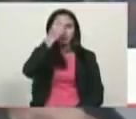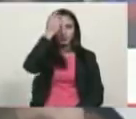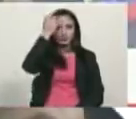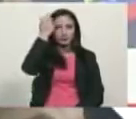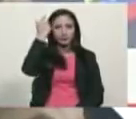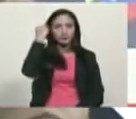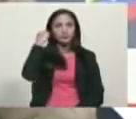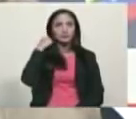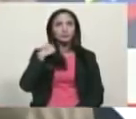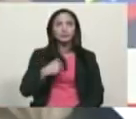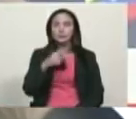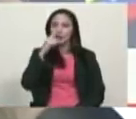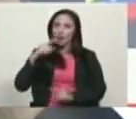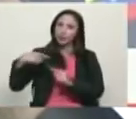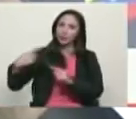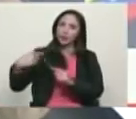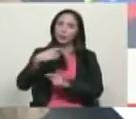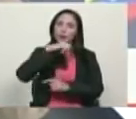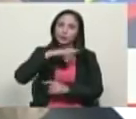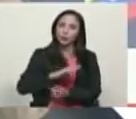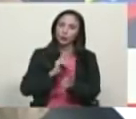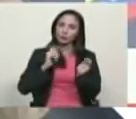Después vinieron otros periodos históricos.